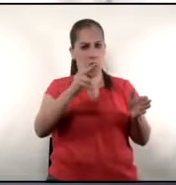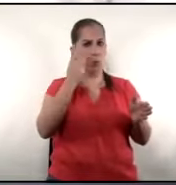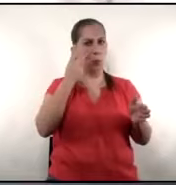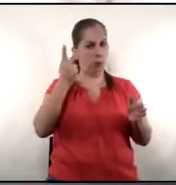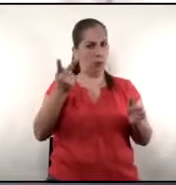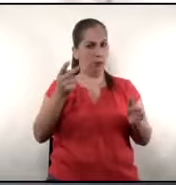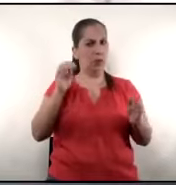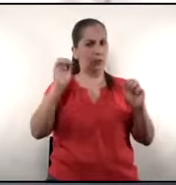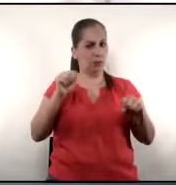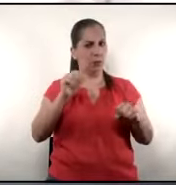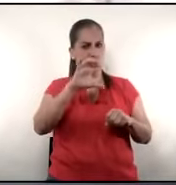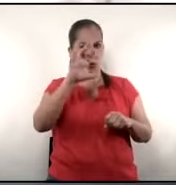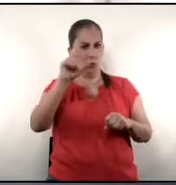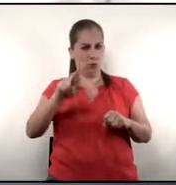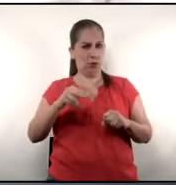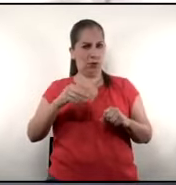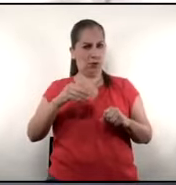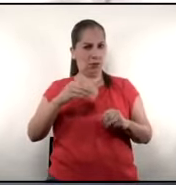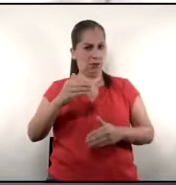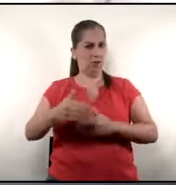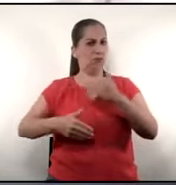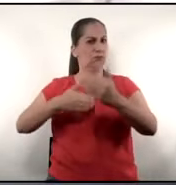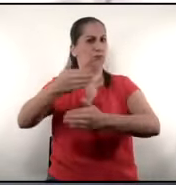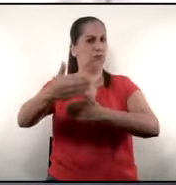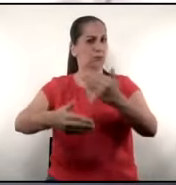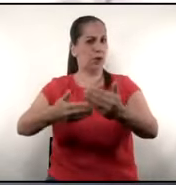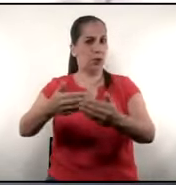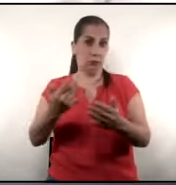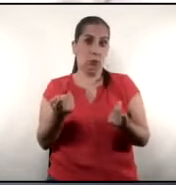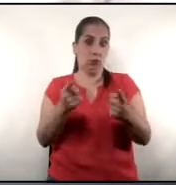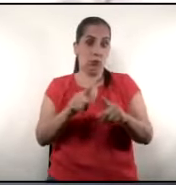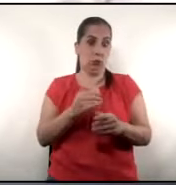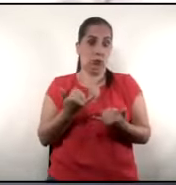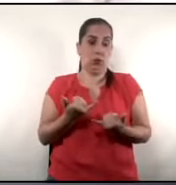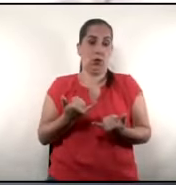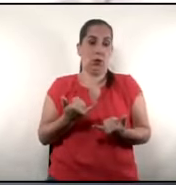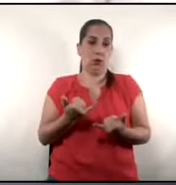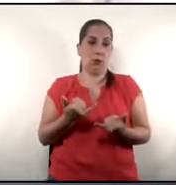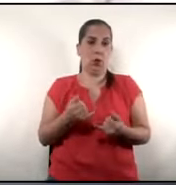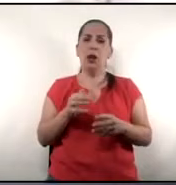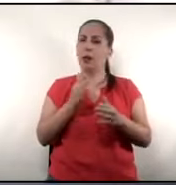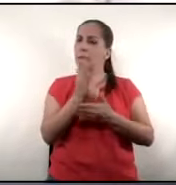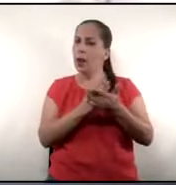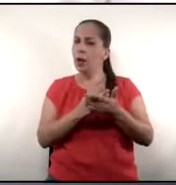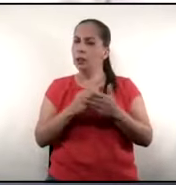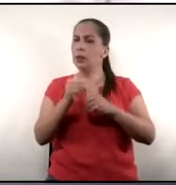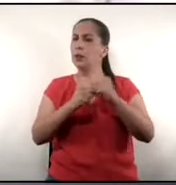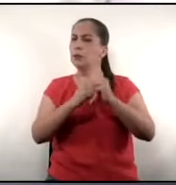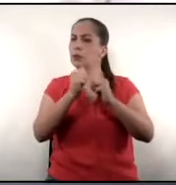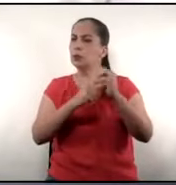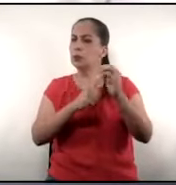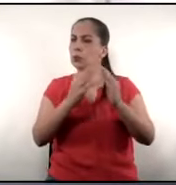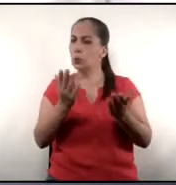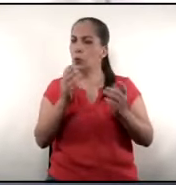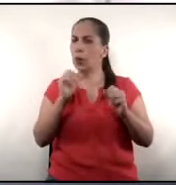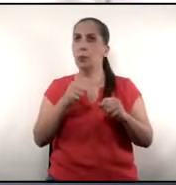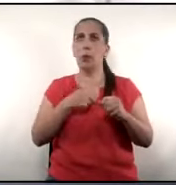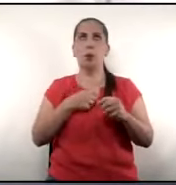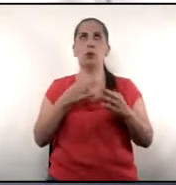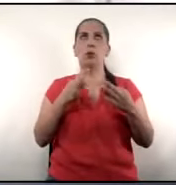un salto hacia adelante en las circunstancias actuales, especialmente en infraestructura, y salgamos como esta especie